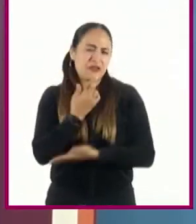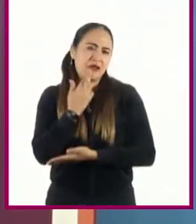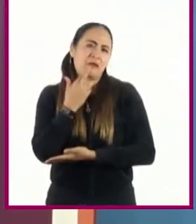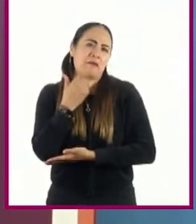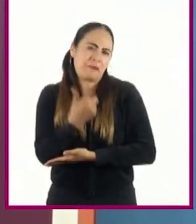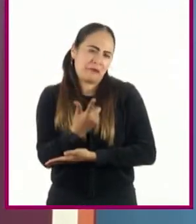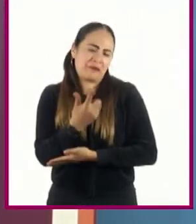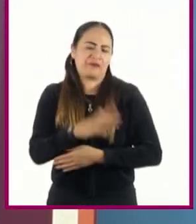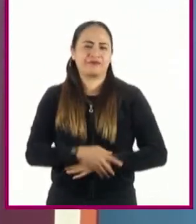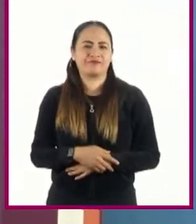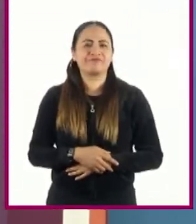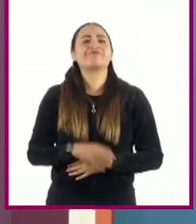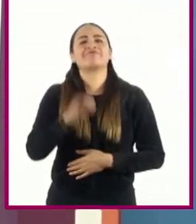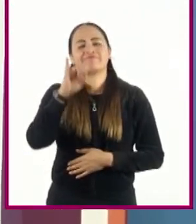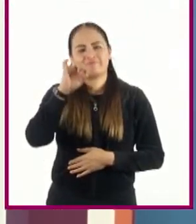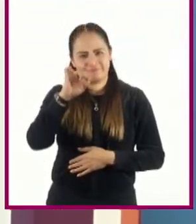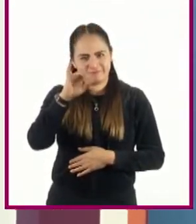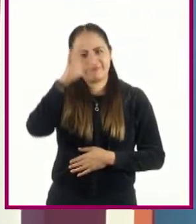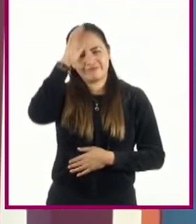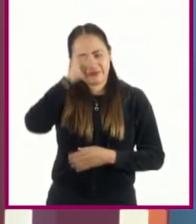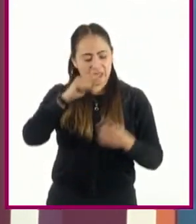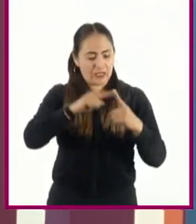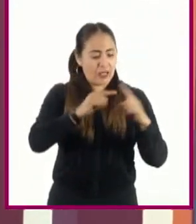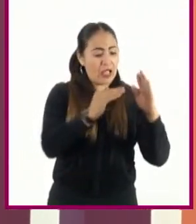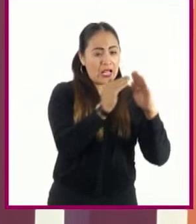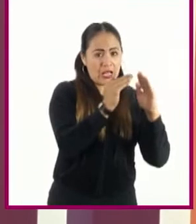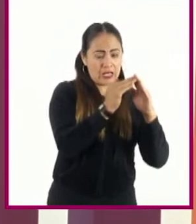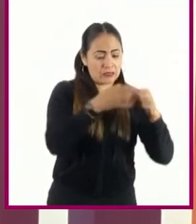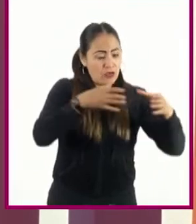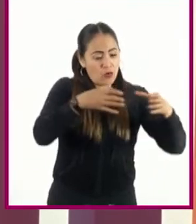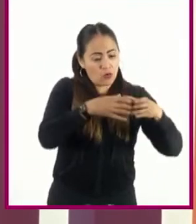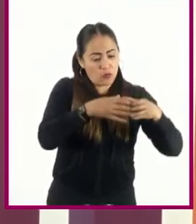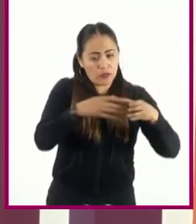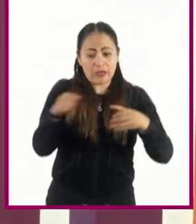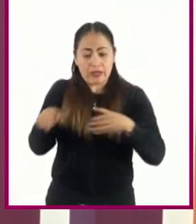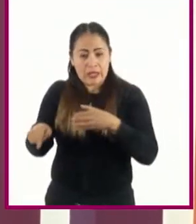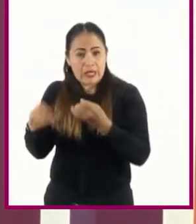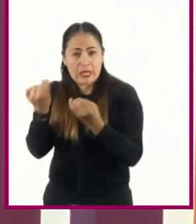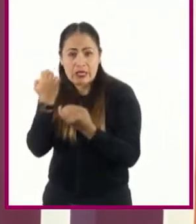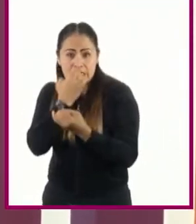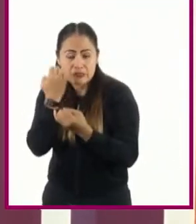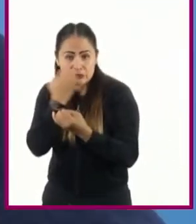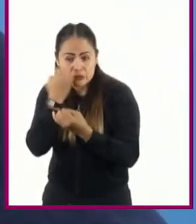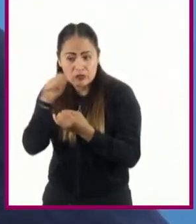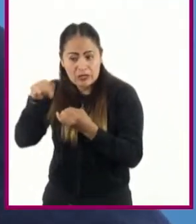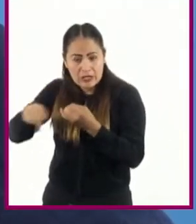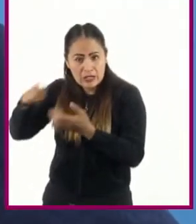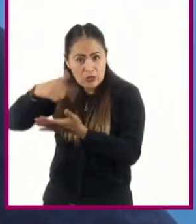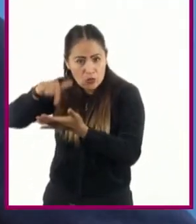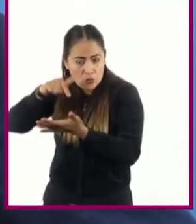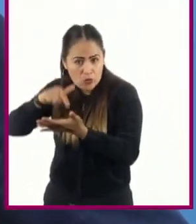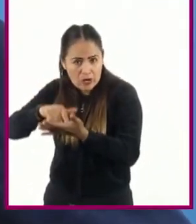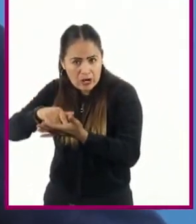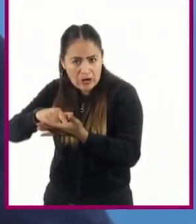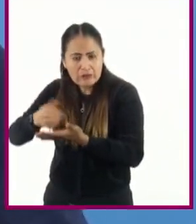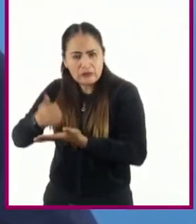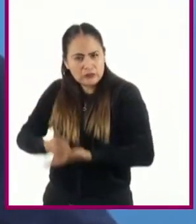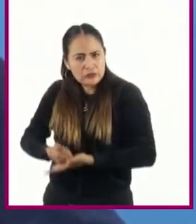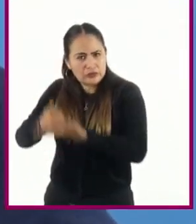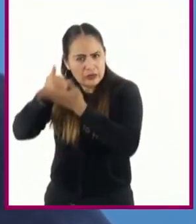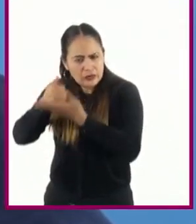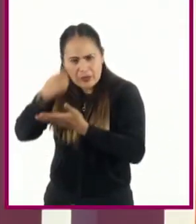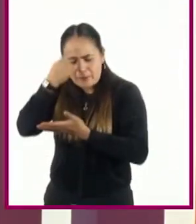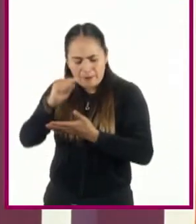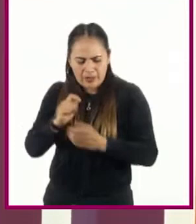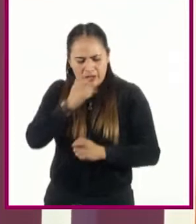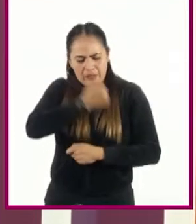supuesto. Además de la casa y la comunidad, la escuela es un espacio que contribuye a formar nuestra identidad.